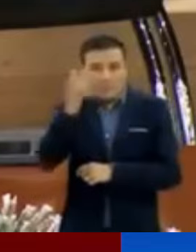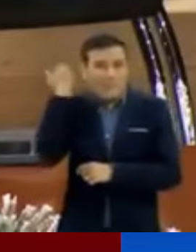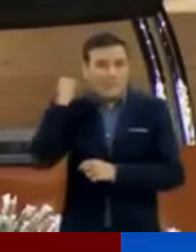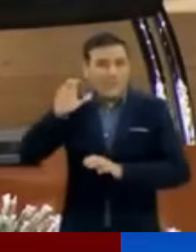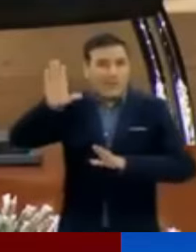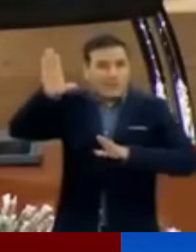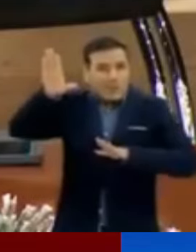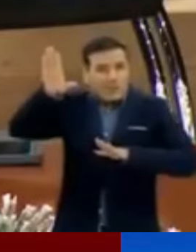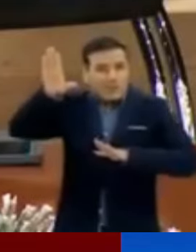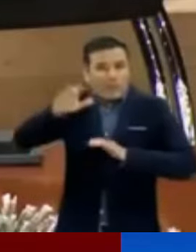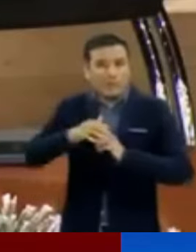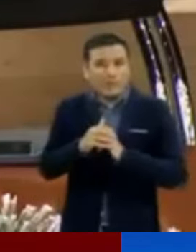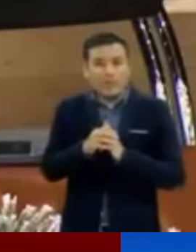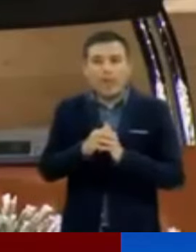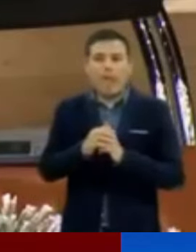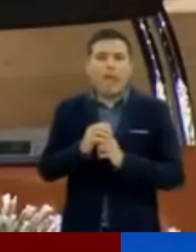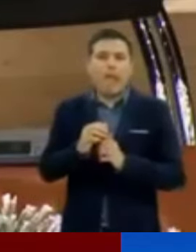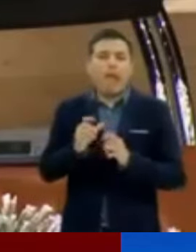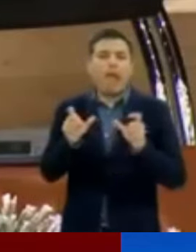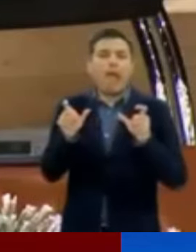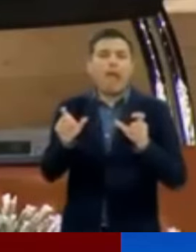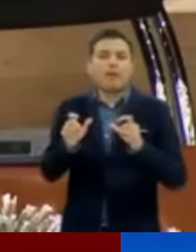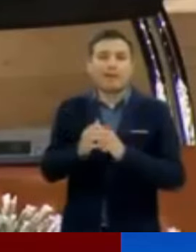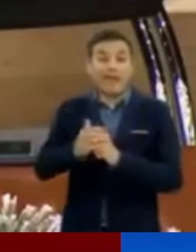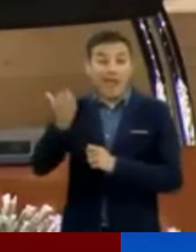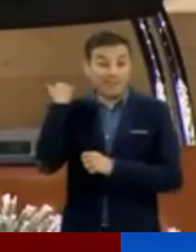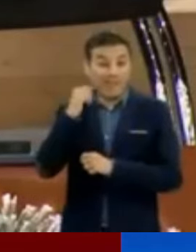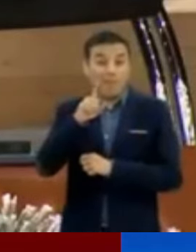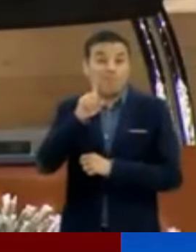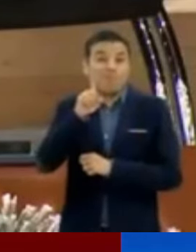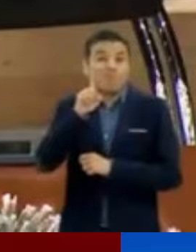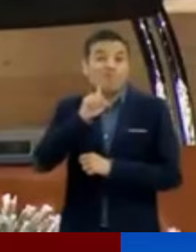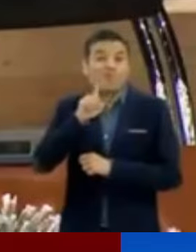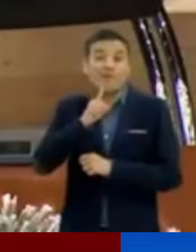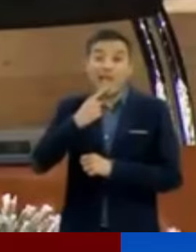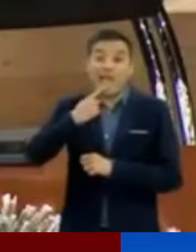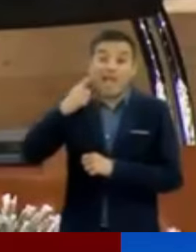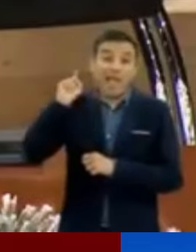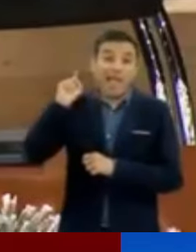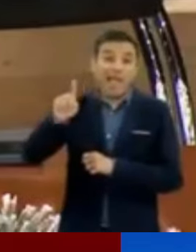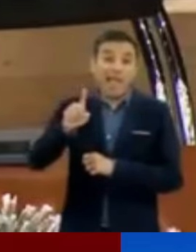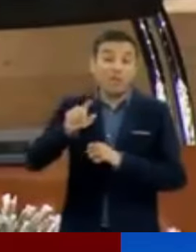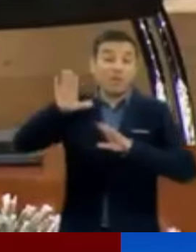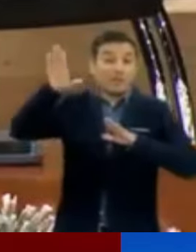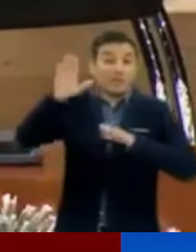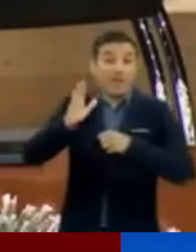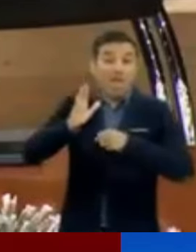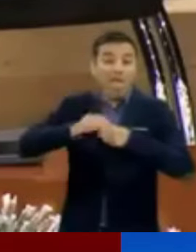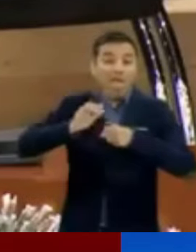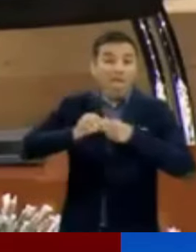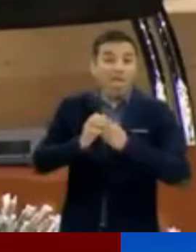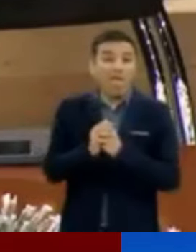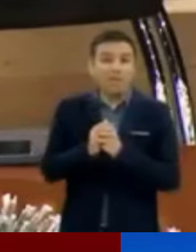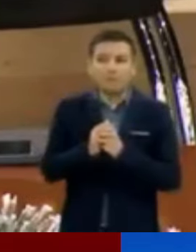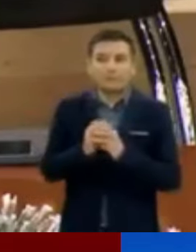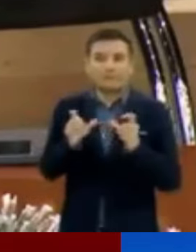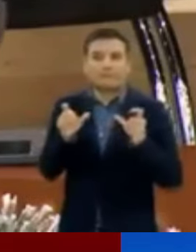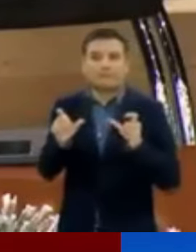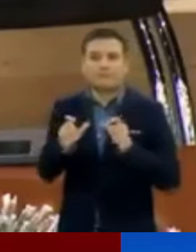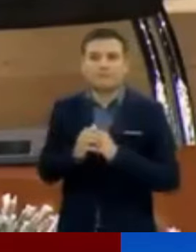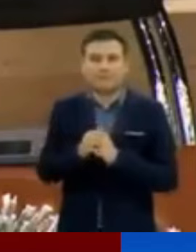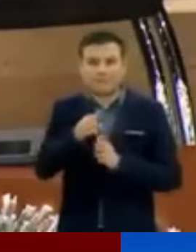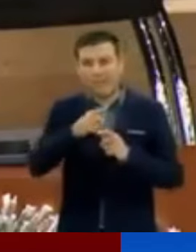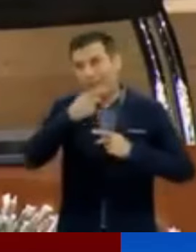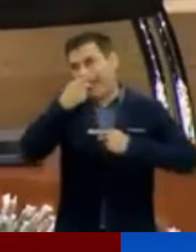no quitárselo para investigarlo cuando una mujer lo tenía denunciado. Aquí vienen a hablar con discursos sobre